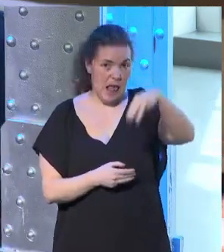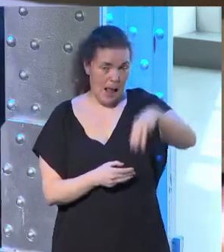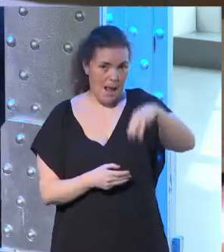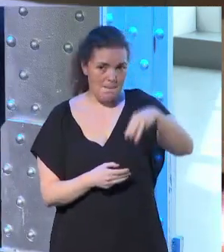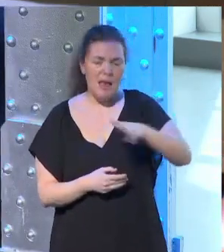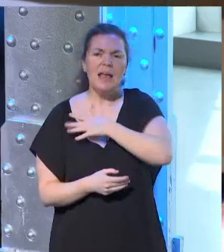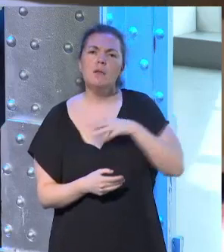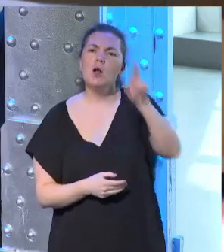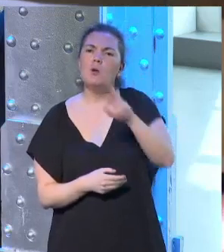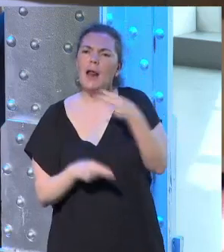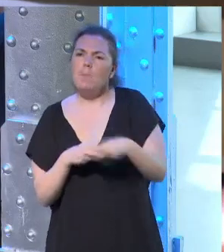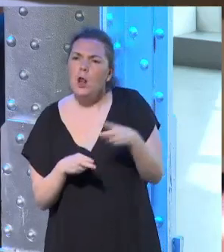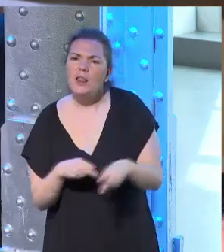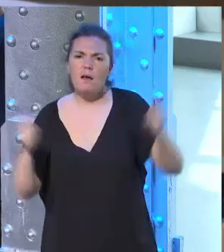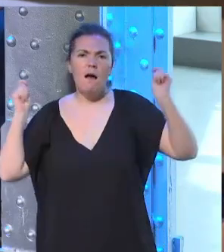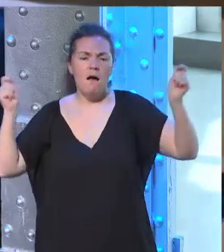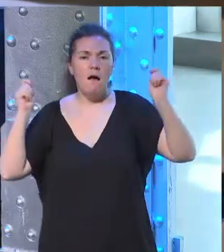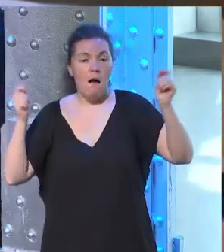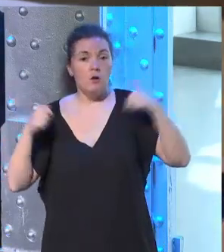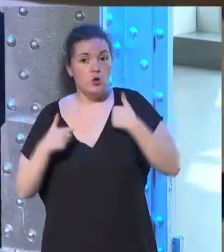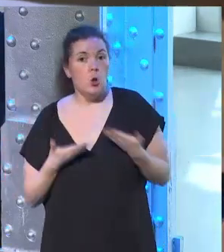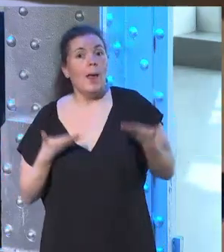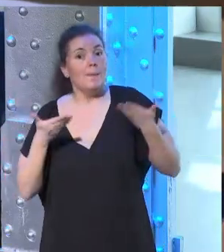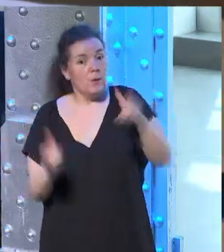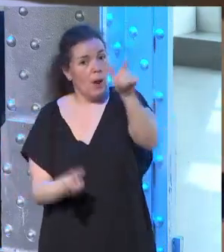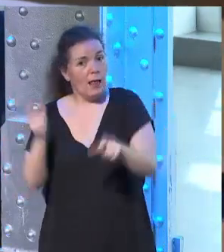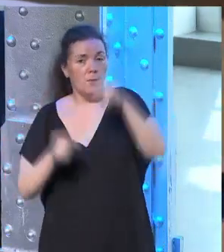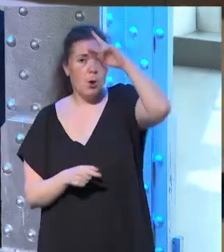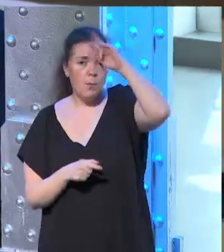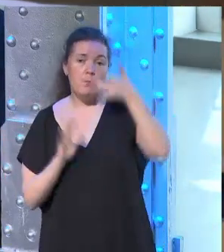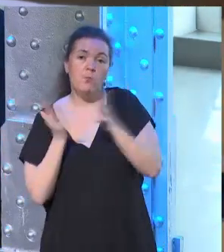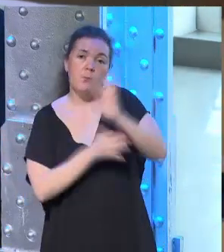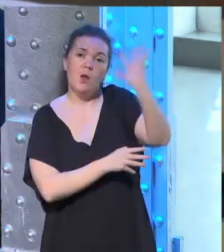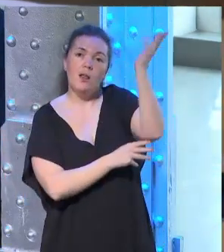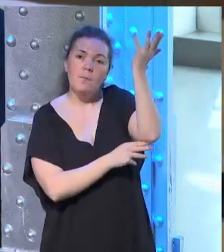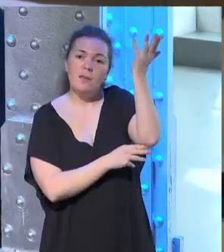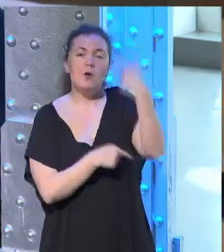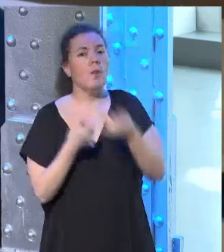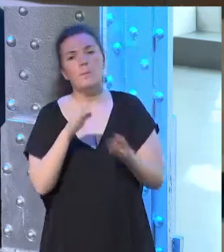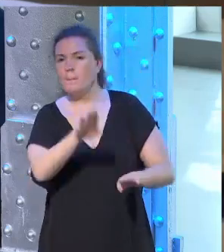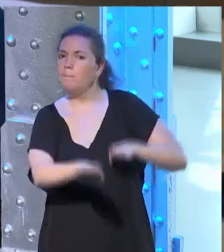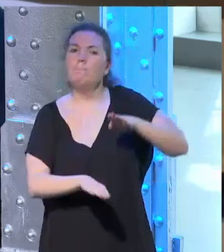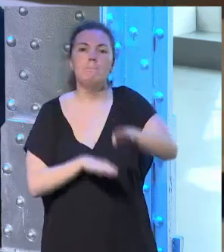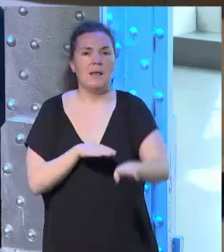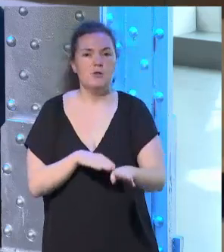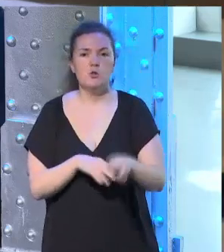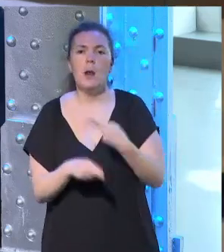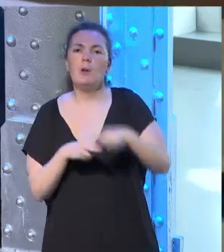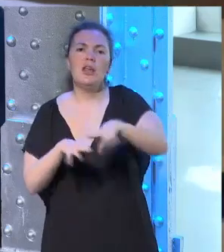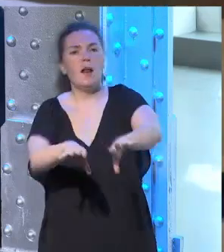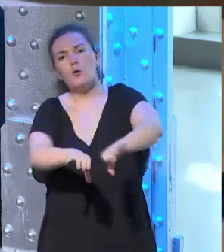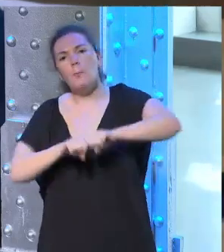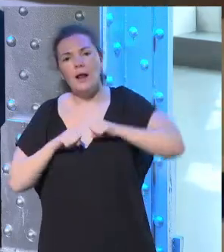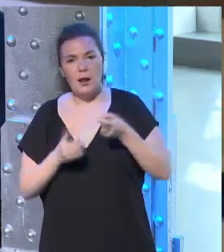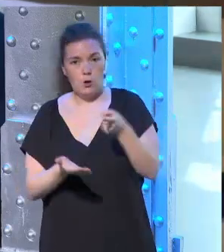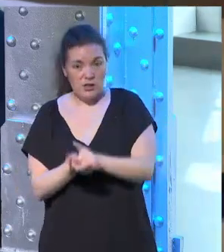diciendo queremos recuperar la política y yo desde luego invito a la gente que está preocupada por el cambio climático a dar un paso y a recuperar la política porque es en las